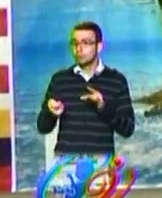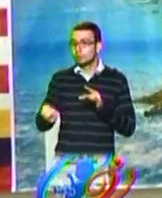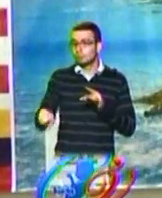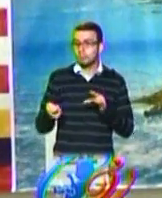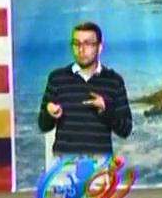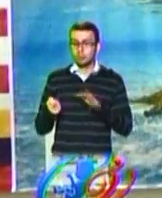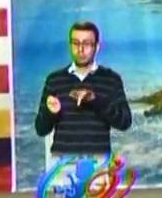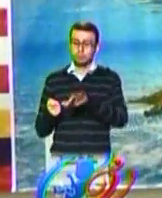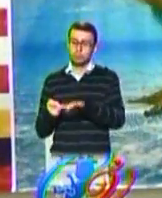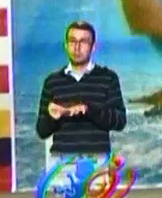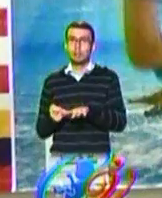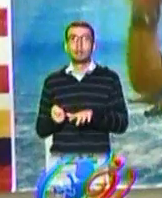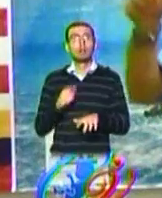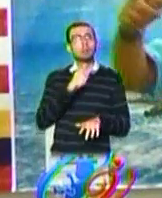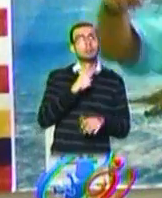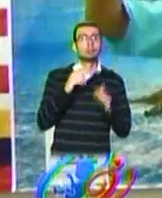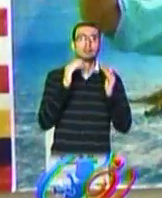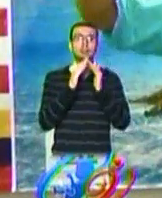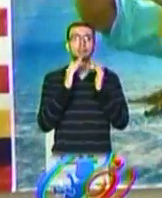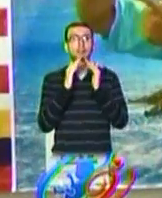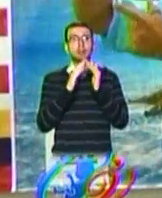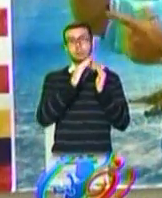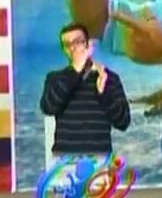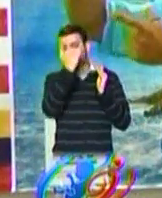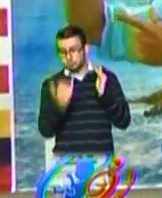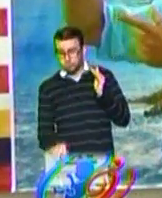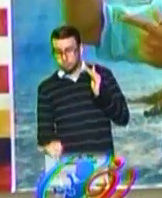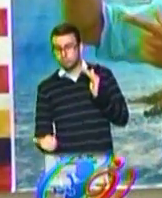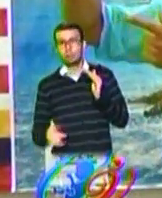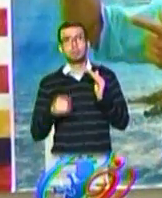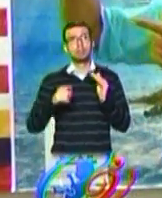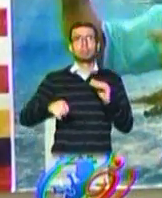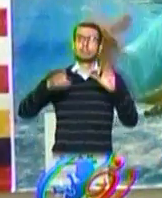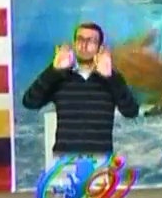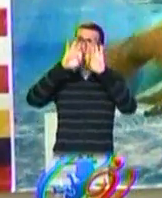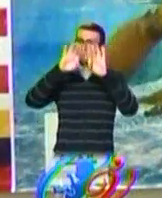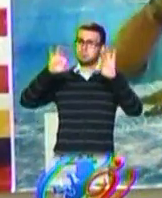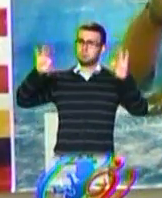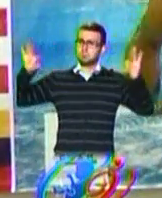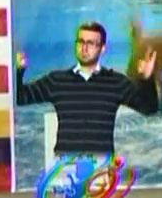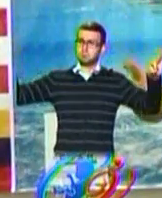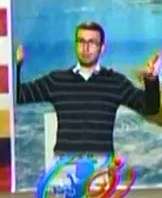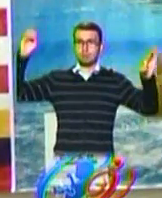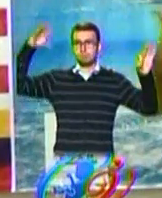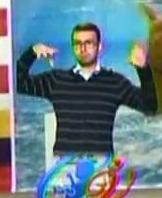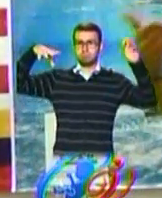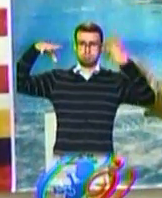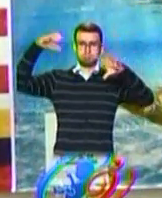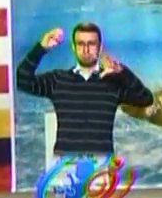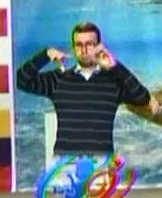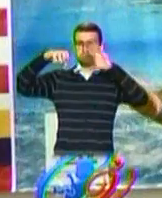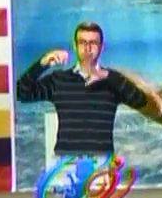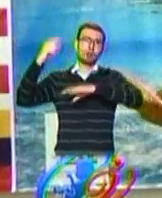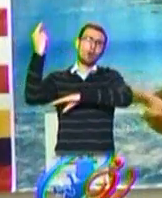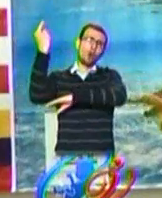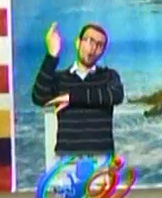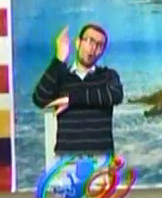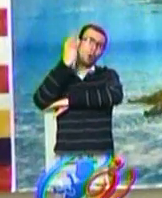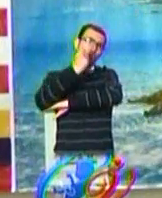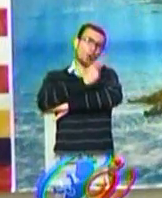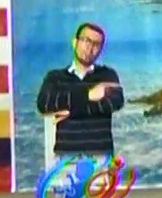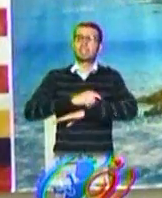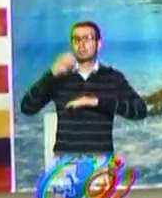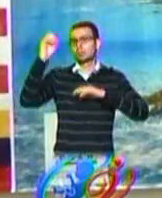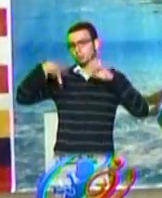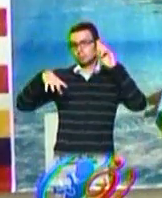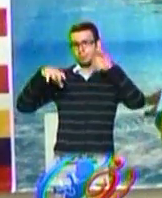bajos, instalaron unas lámparas fluorescentes con unas balastras de este tamaño que estaban conectadas las 24 horas del día.